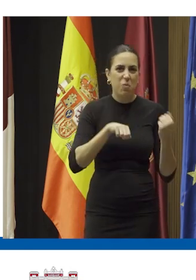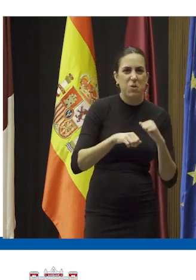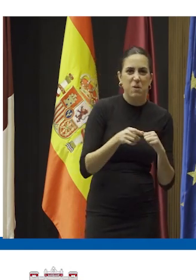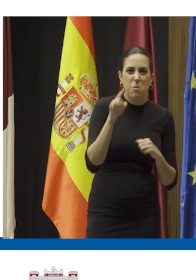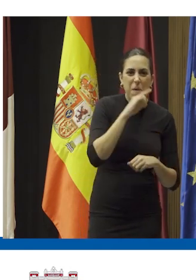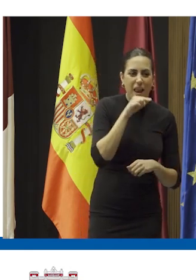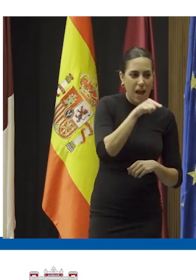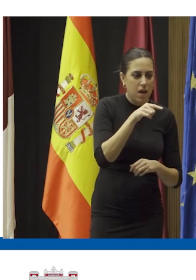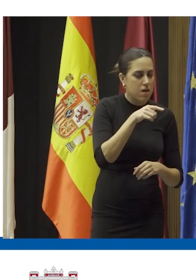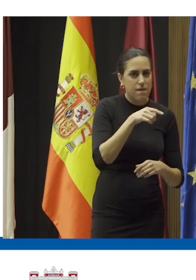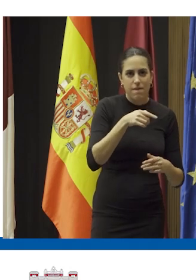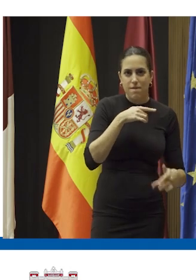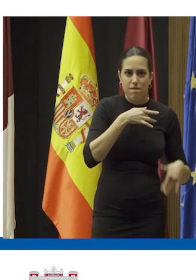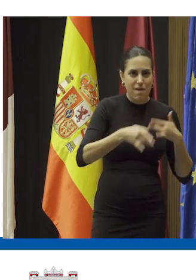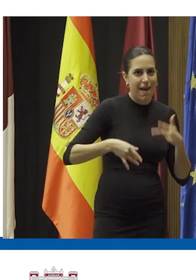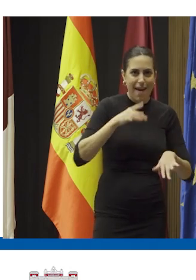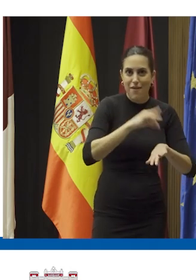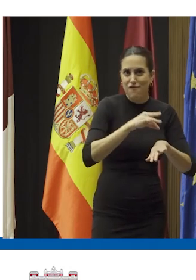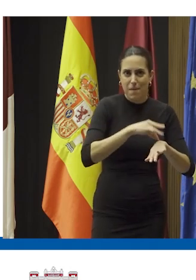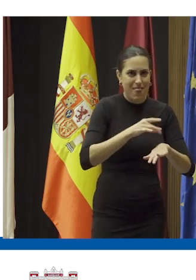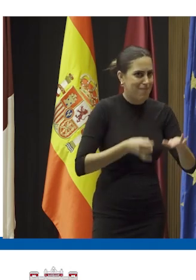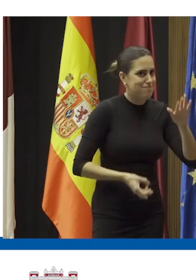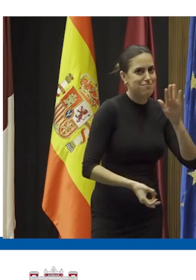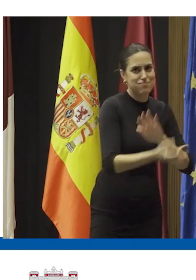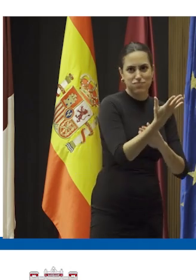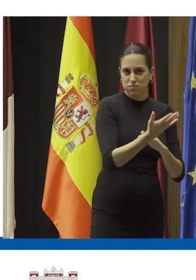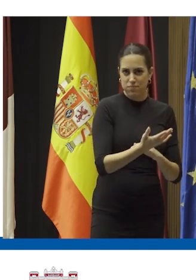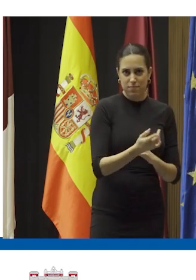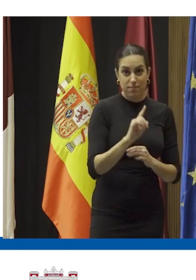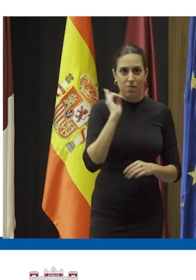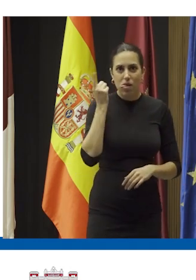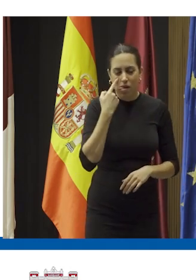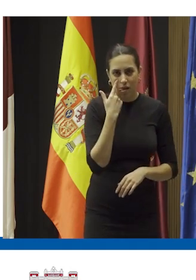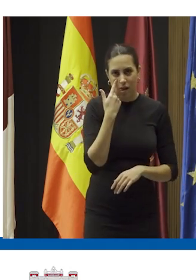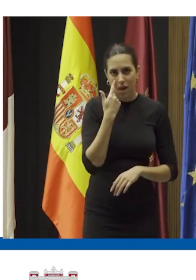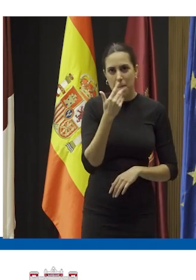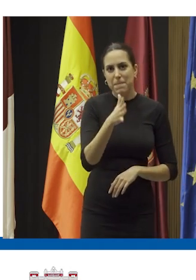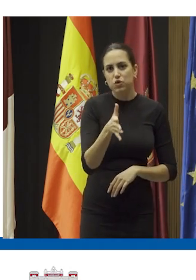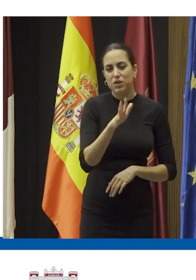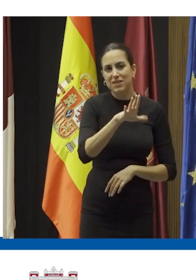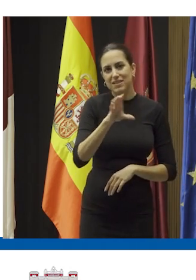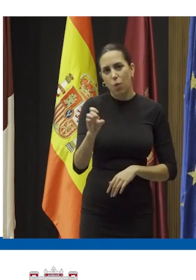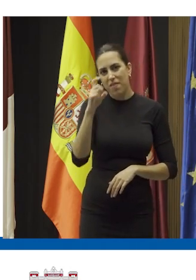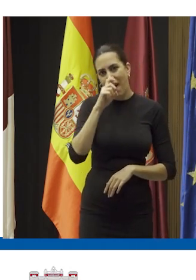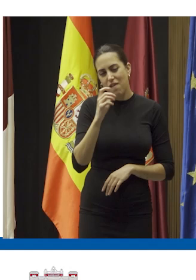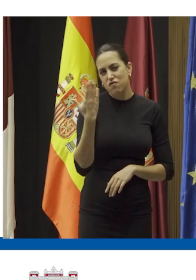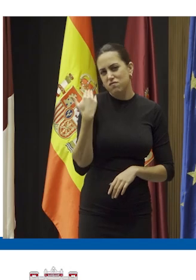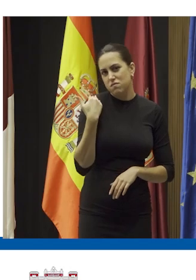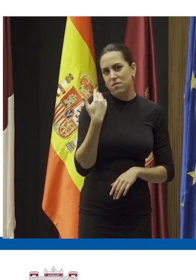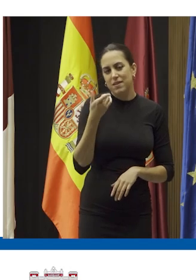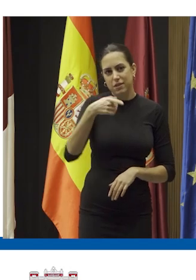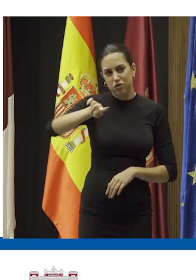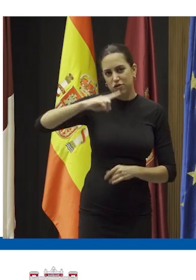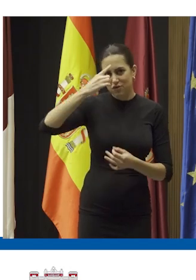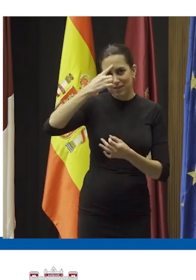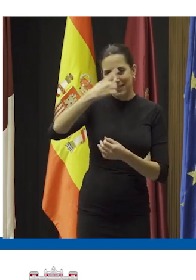enfermedad. Él lo había observado que era así. Bueno, hasta hace escasamente, no más allá de 50 años, se sabe perfectamente